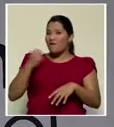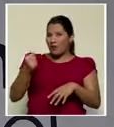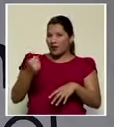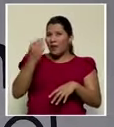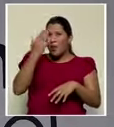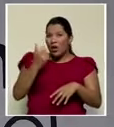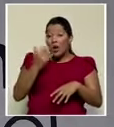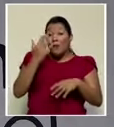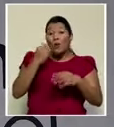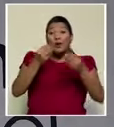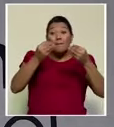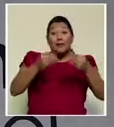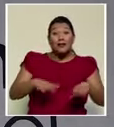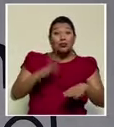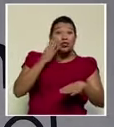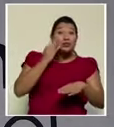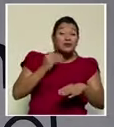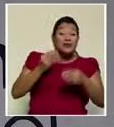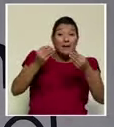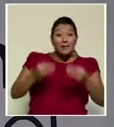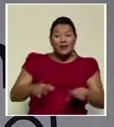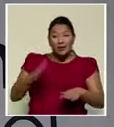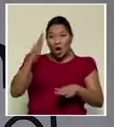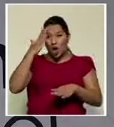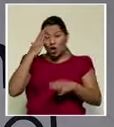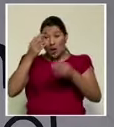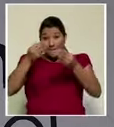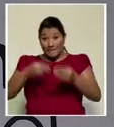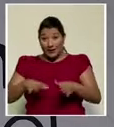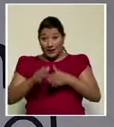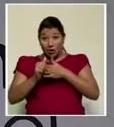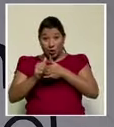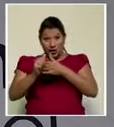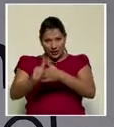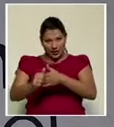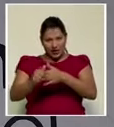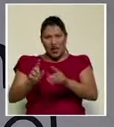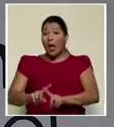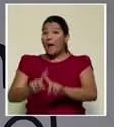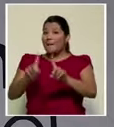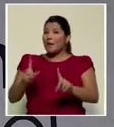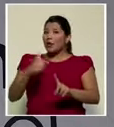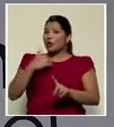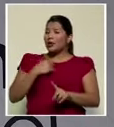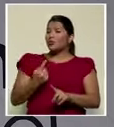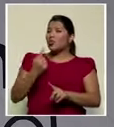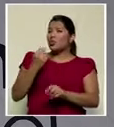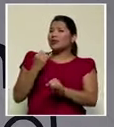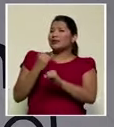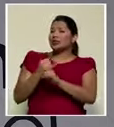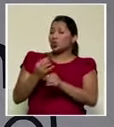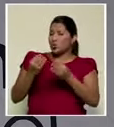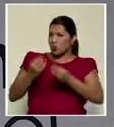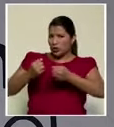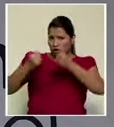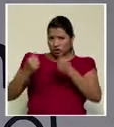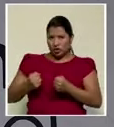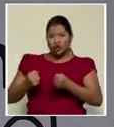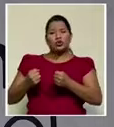experiencia, perdemos conocimiento, perdemos liderazgo. Pero tenemos una institución muy sólida,